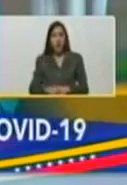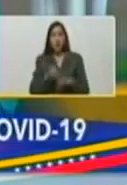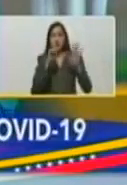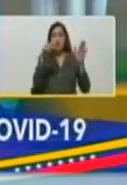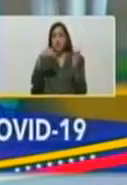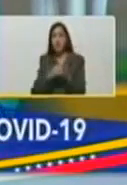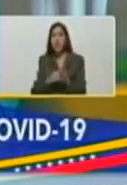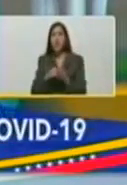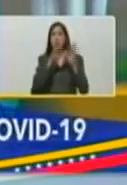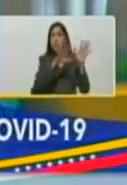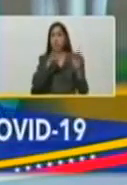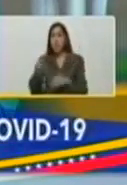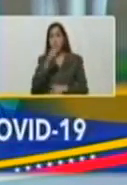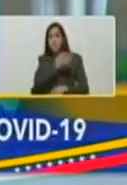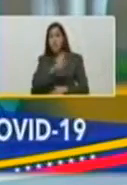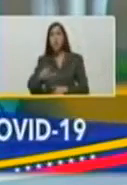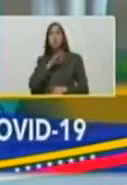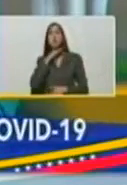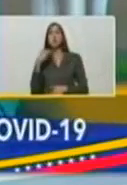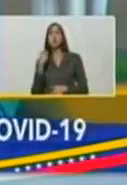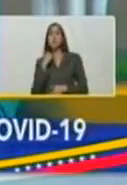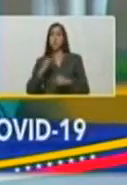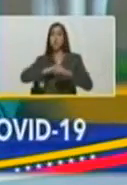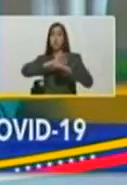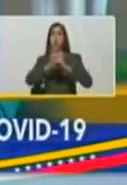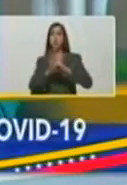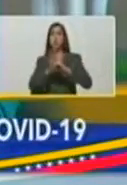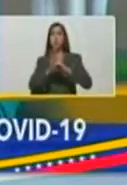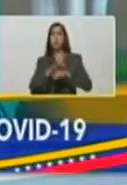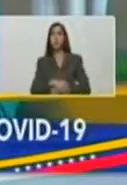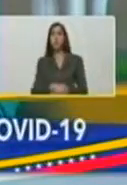6.572 casos nuevos de COVID-19.